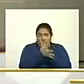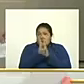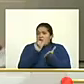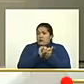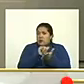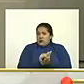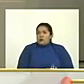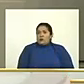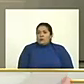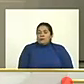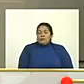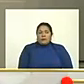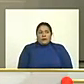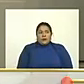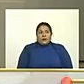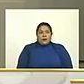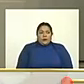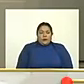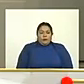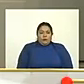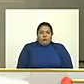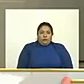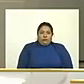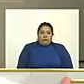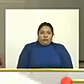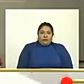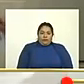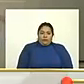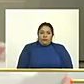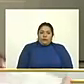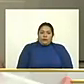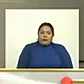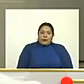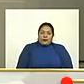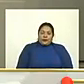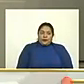Bien, después se aparece